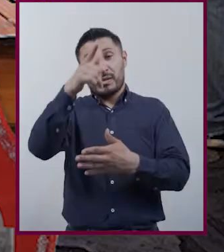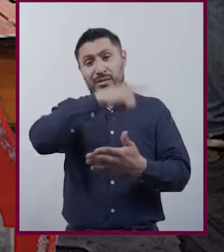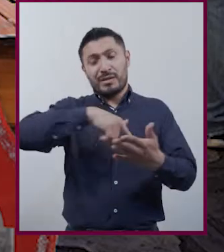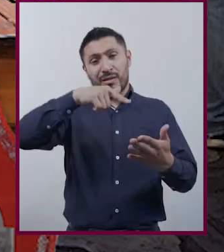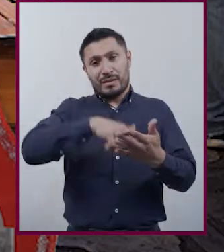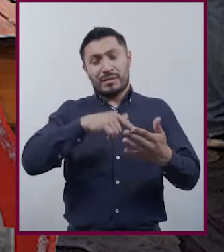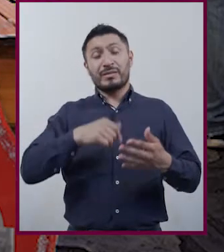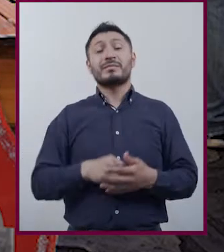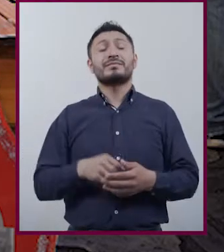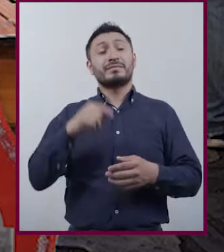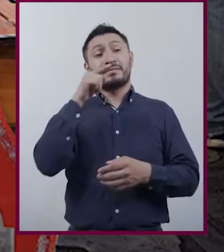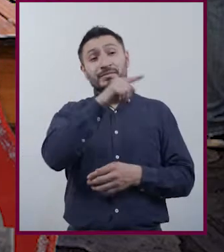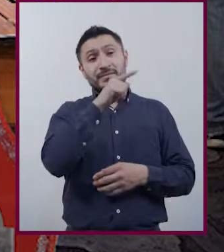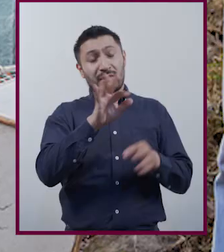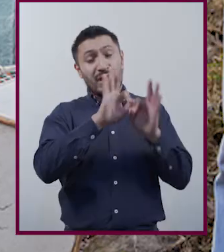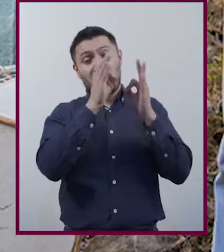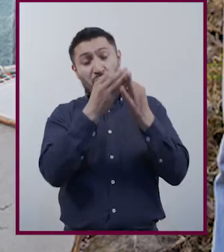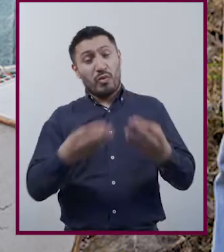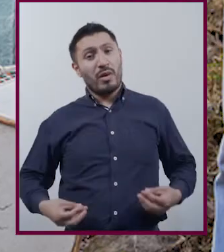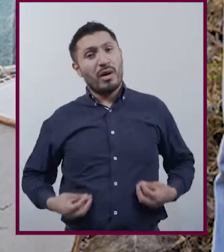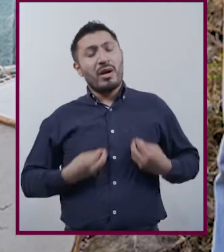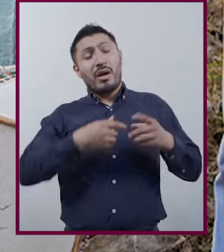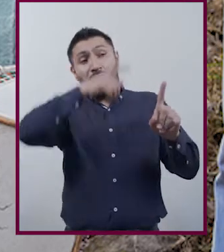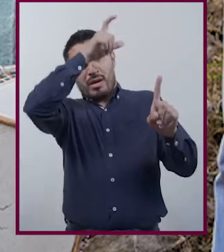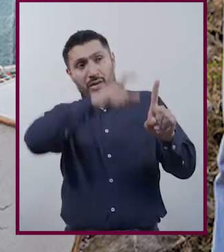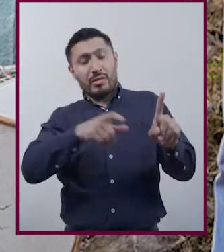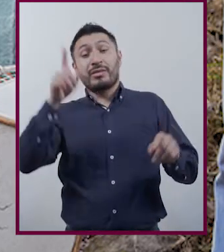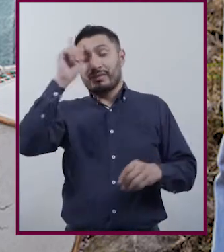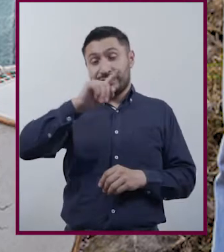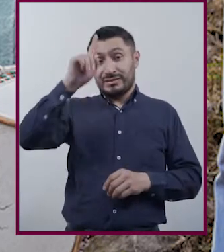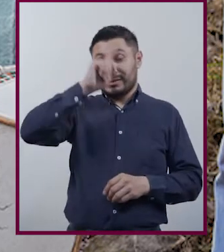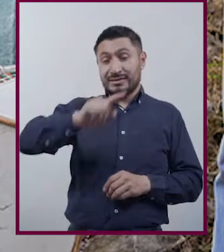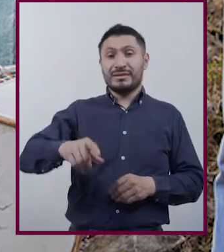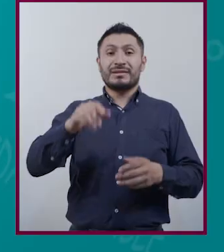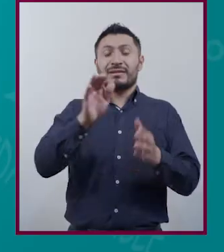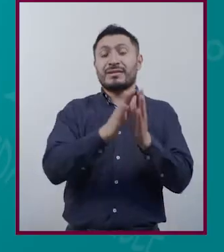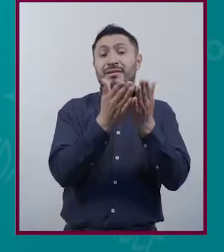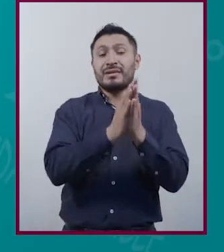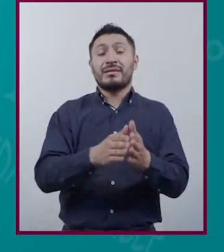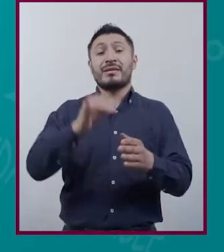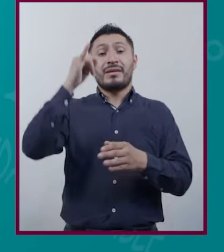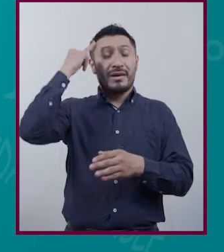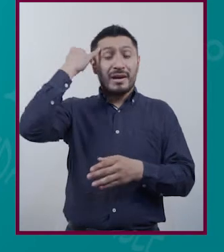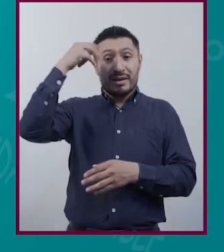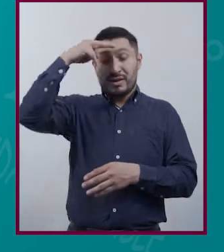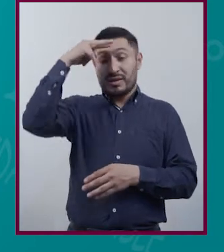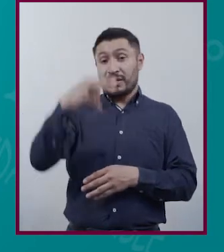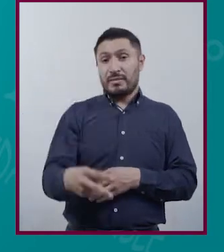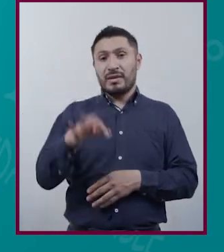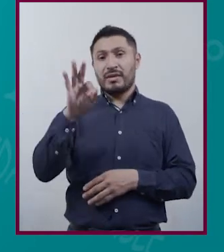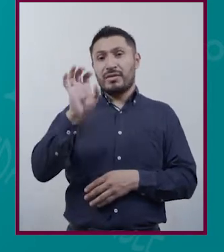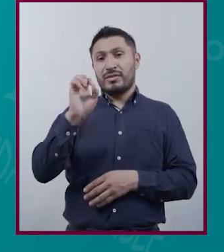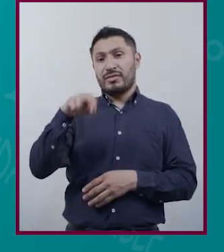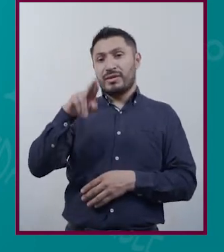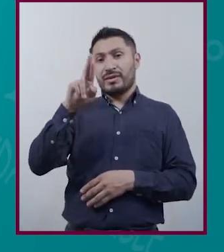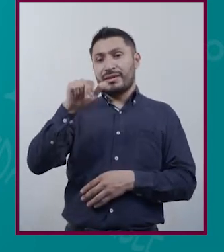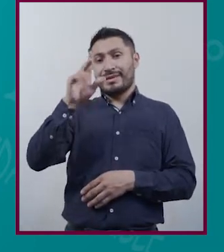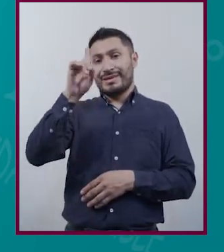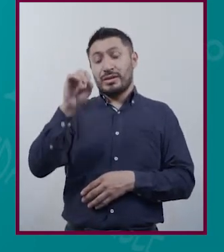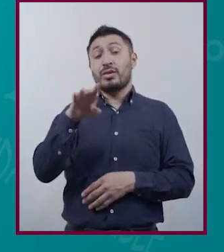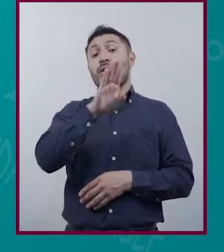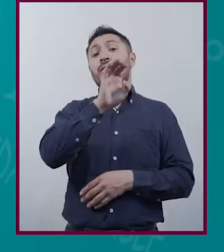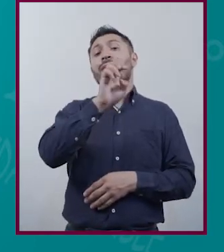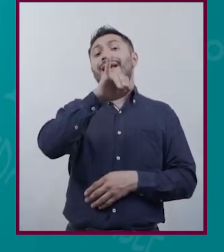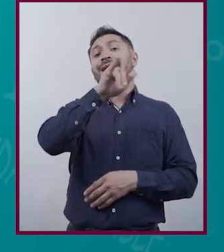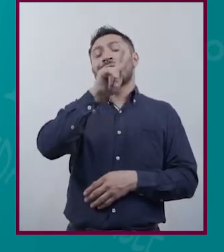de tzeltales y su modo de vida, te recomendamos la antología de Los Indios de México de Fernando Benítez, un